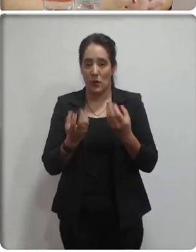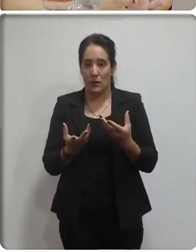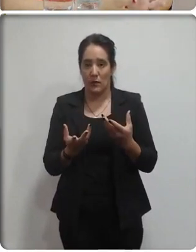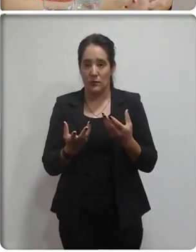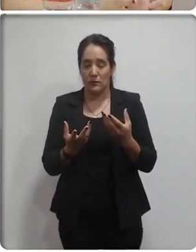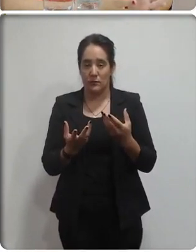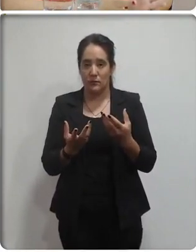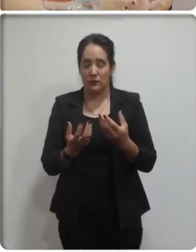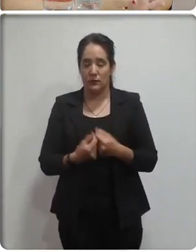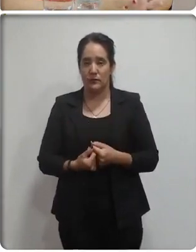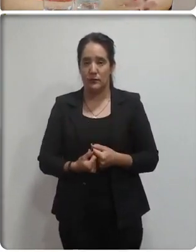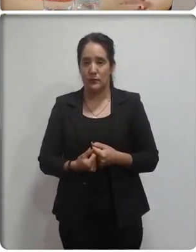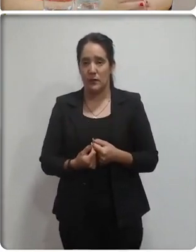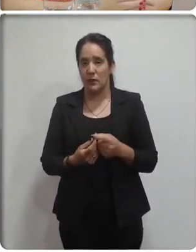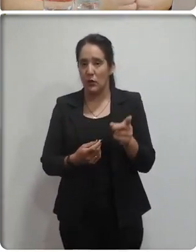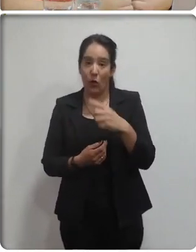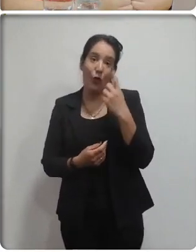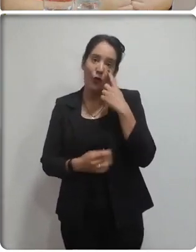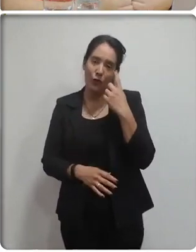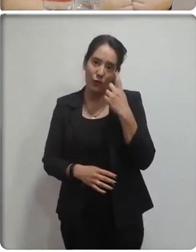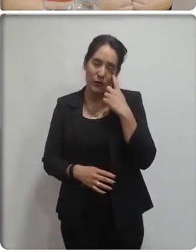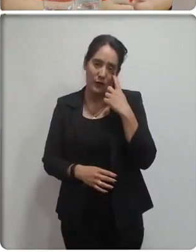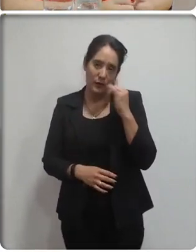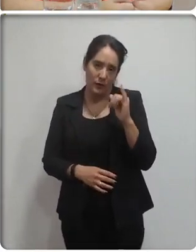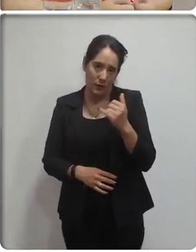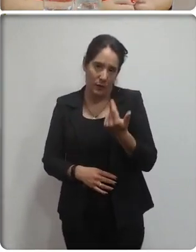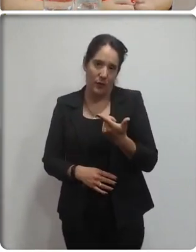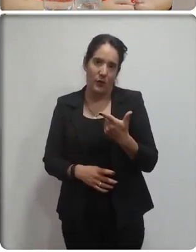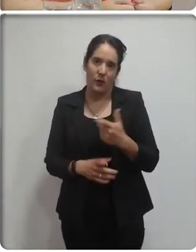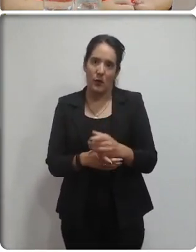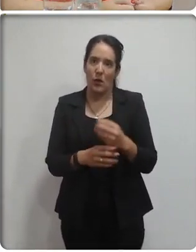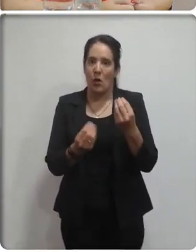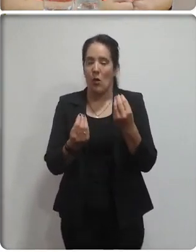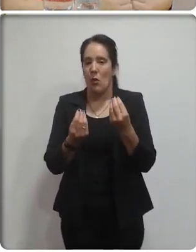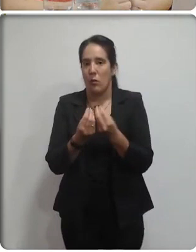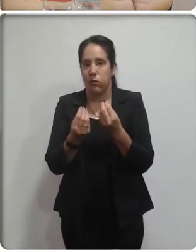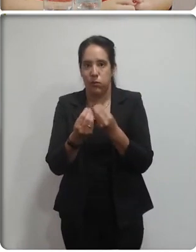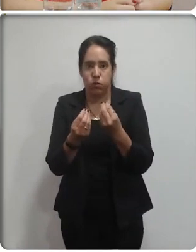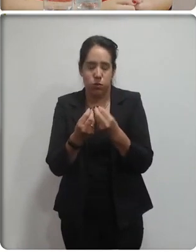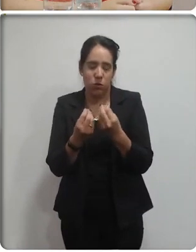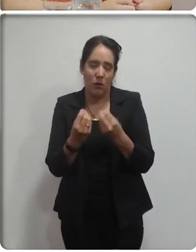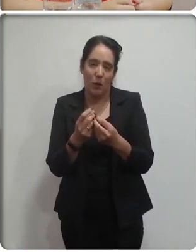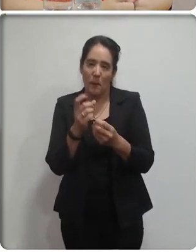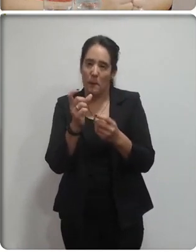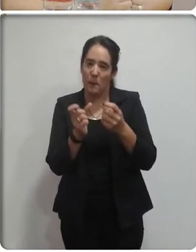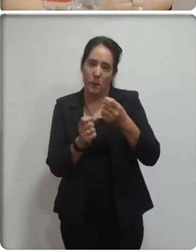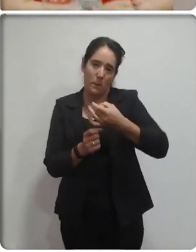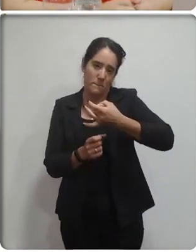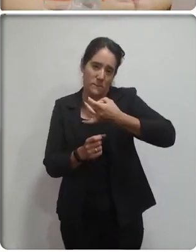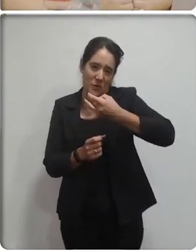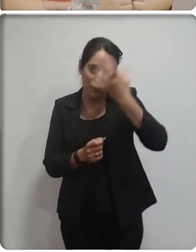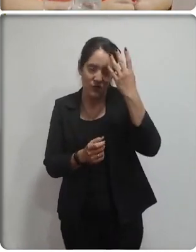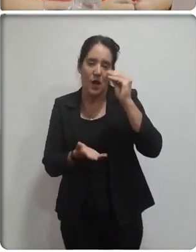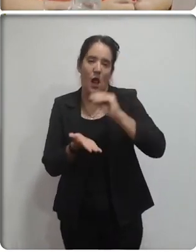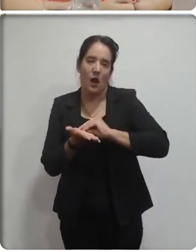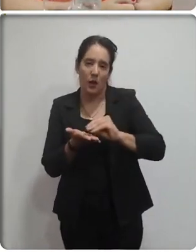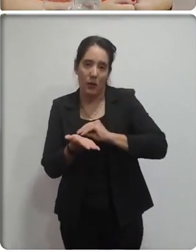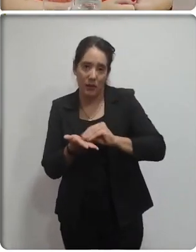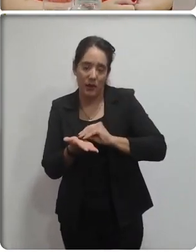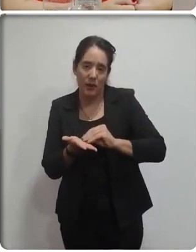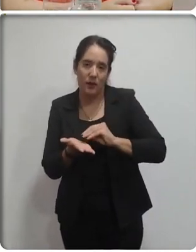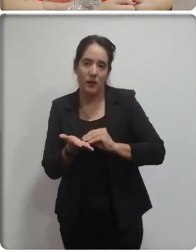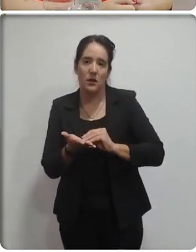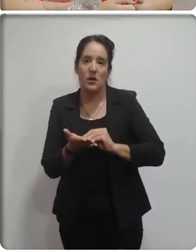ya es por todos conocidos que tenemos un gran volumen de profesionales, administrativos y